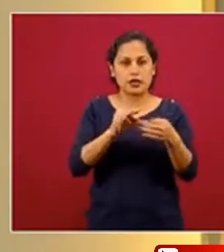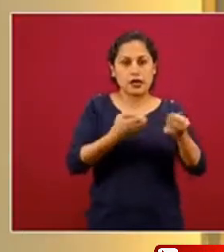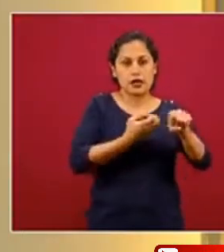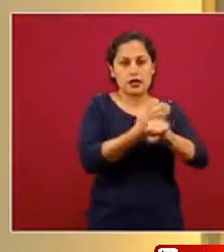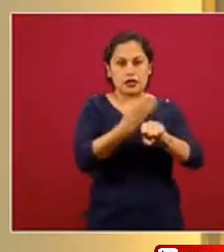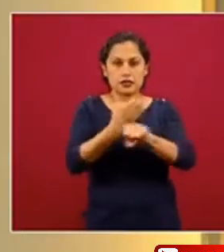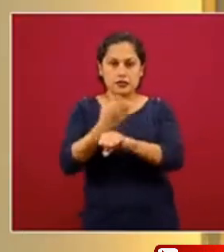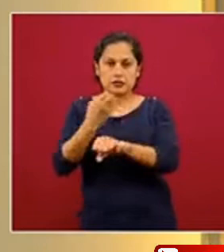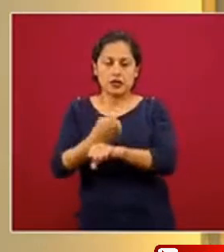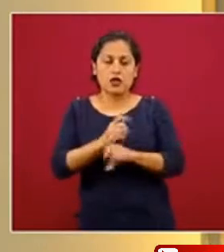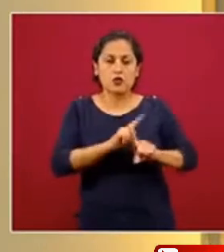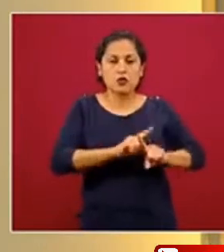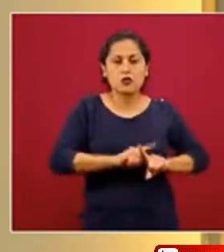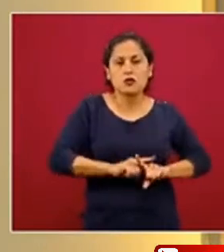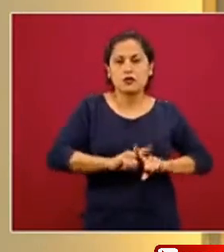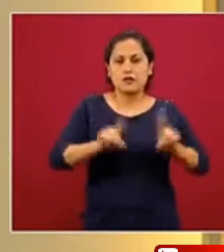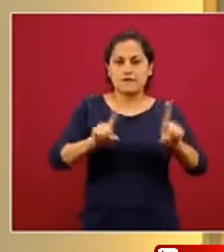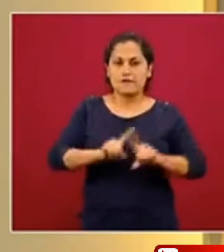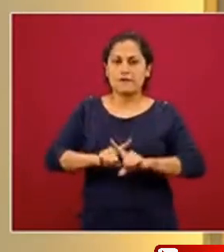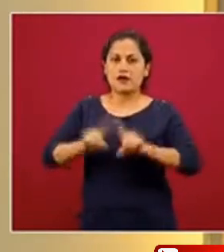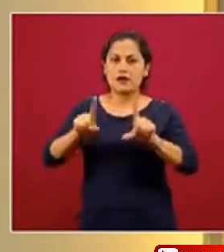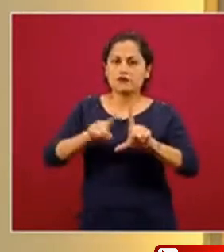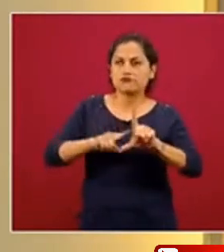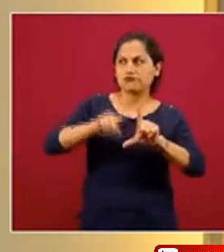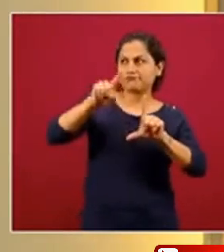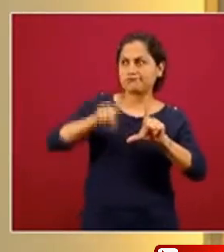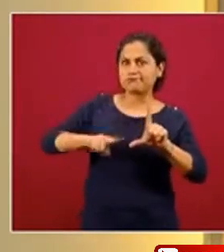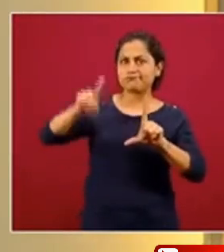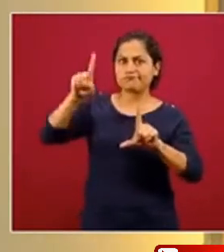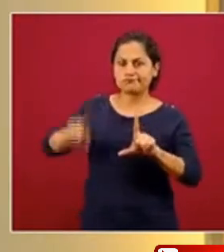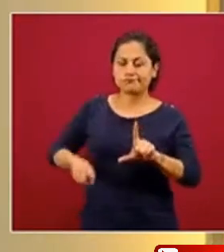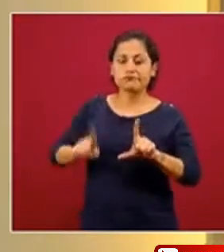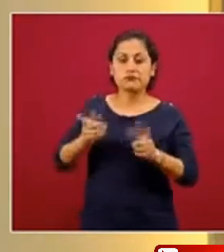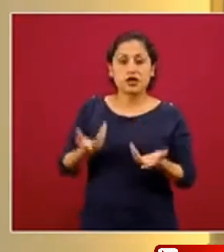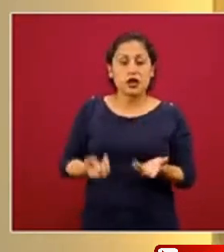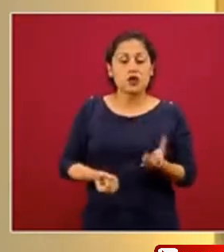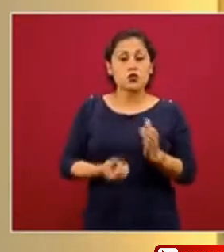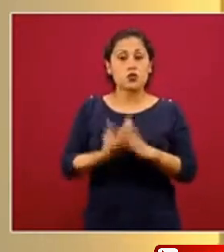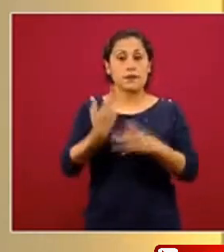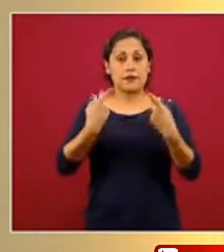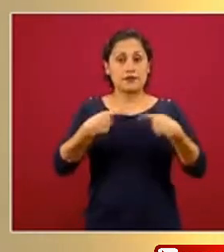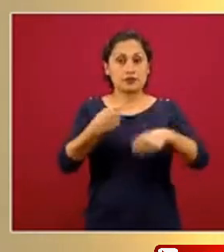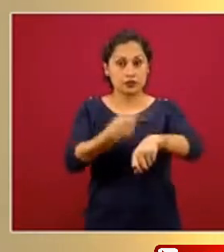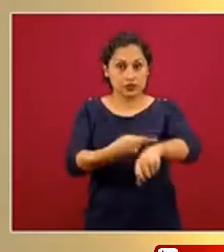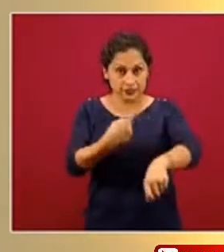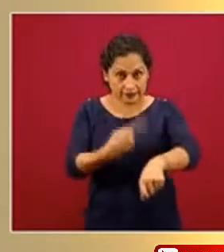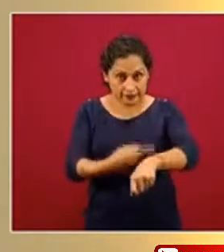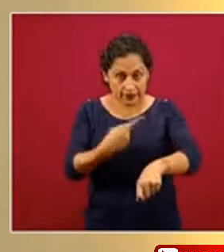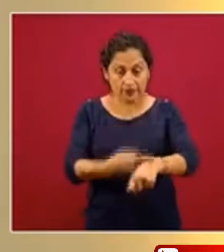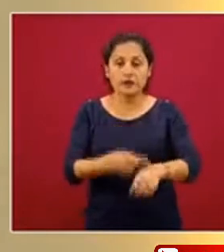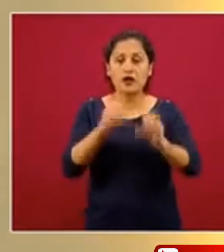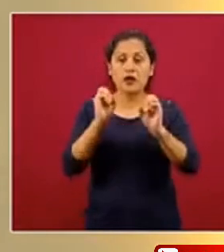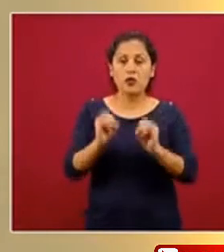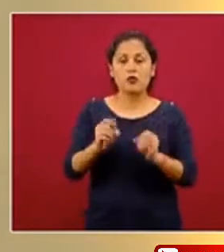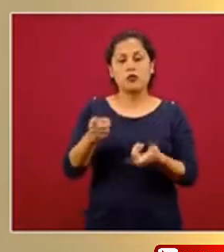curvas epidémicas, es decir, la ocurrencia de nuevos casos, de nuevas hospitalizaciones,